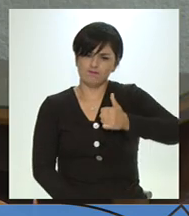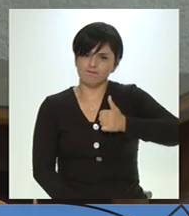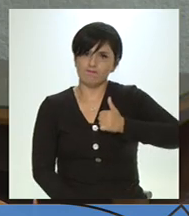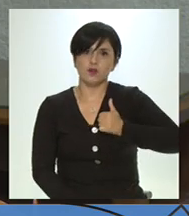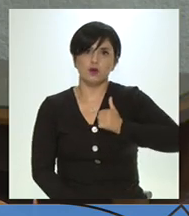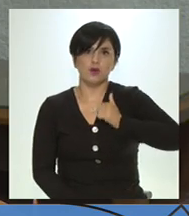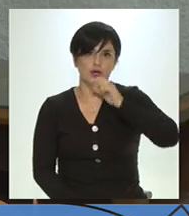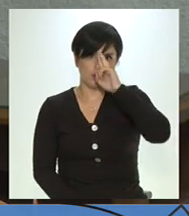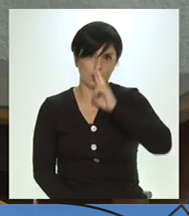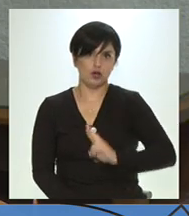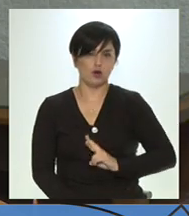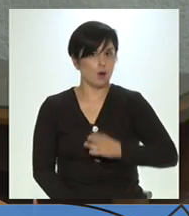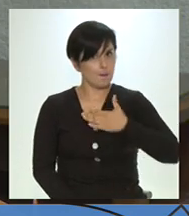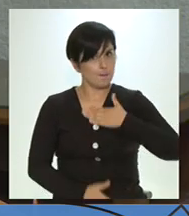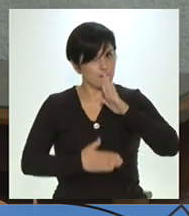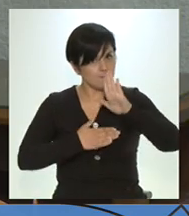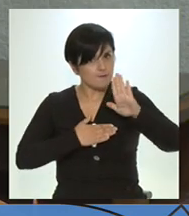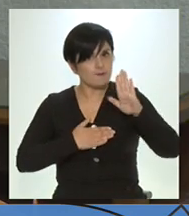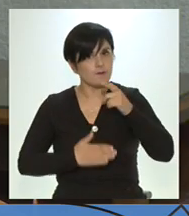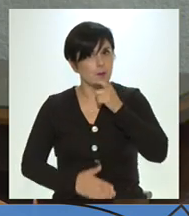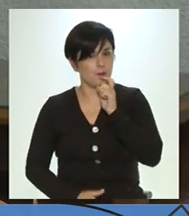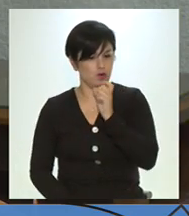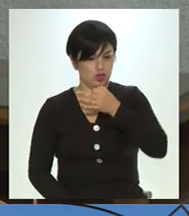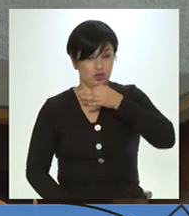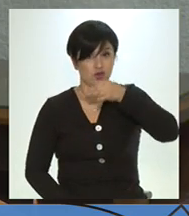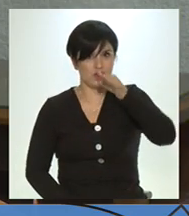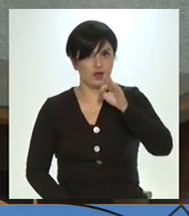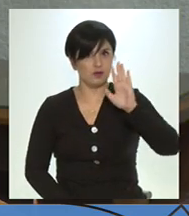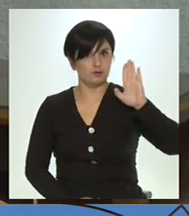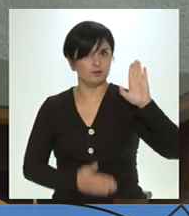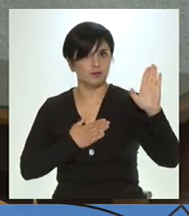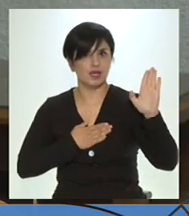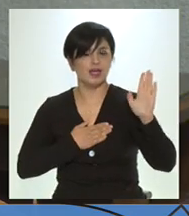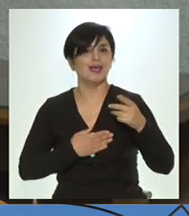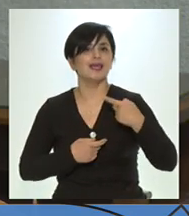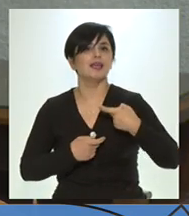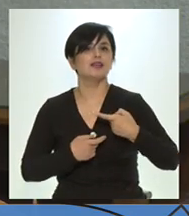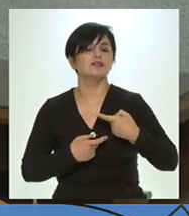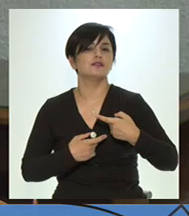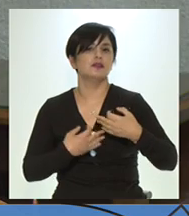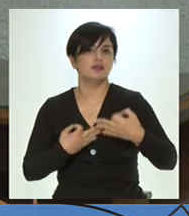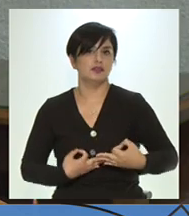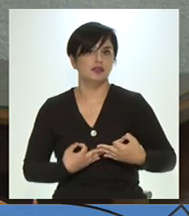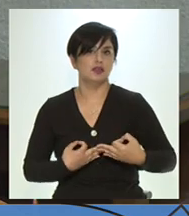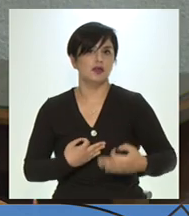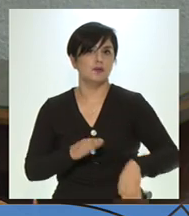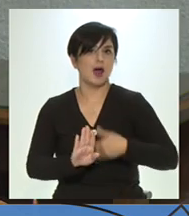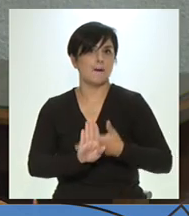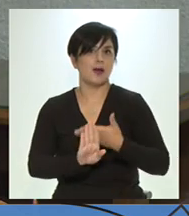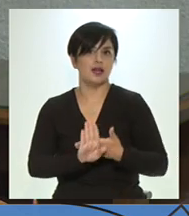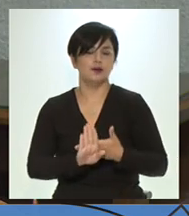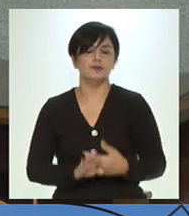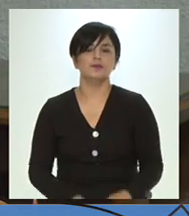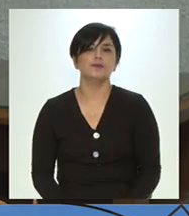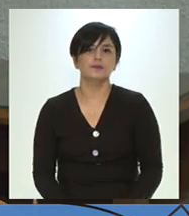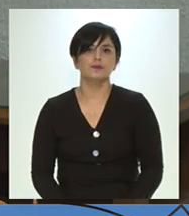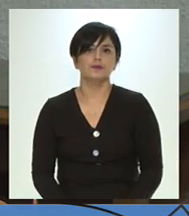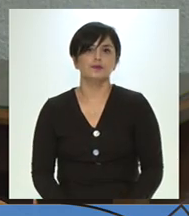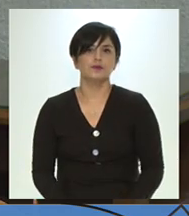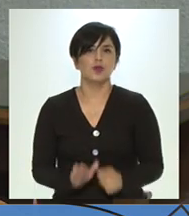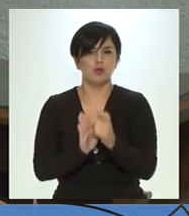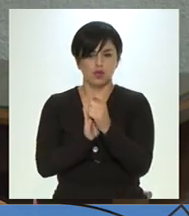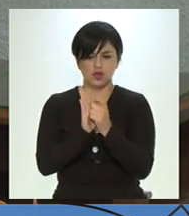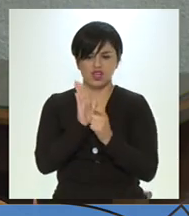mi palabra es garantía de ello parte de esta función consiste en relegitimar